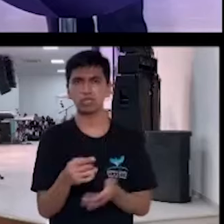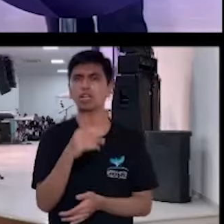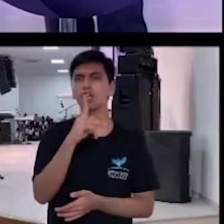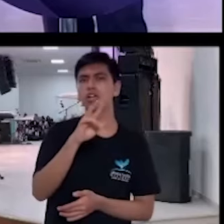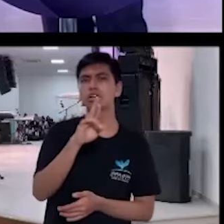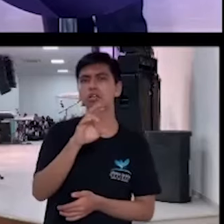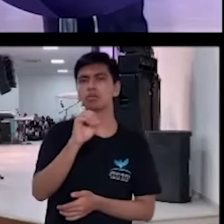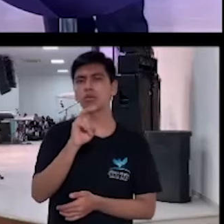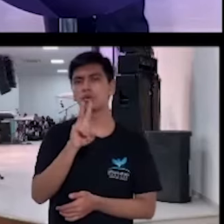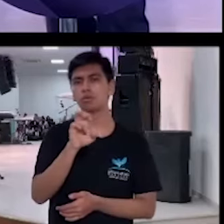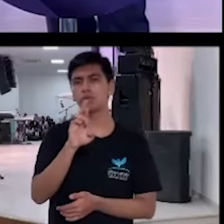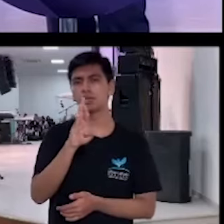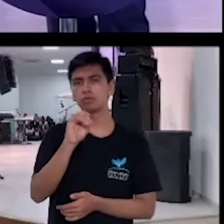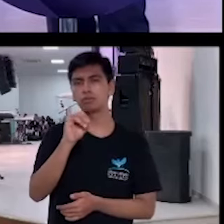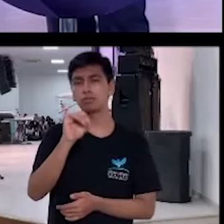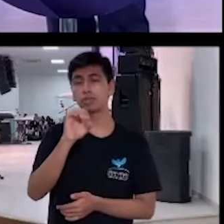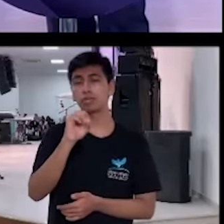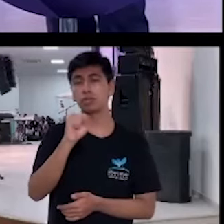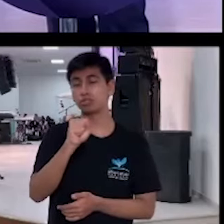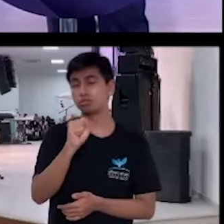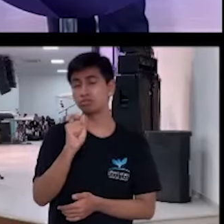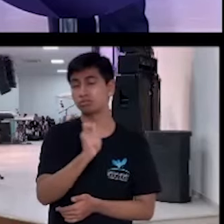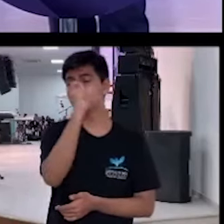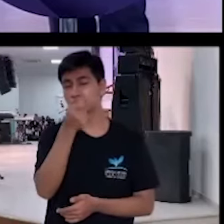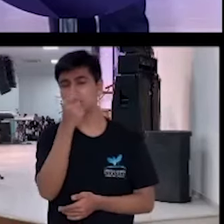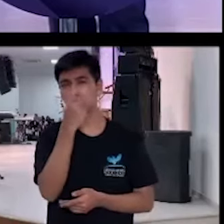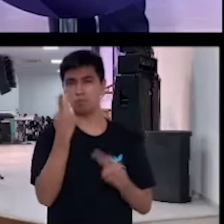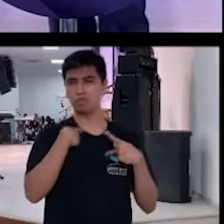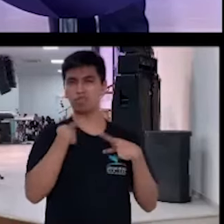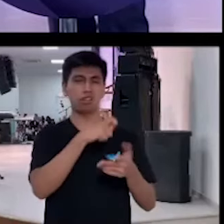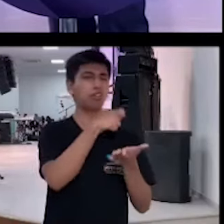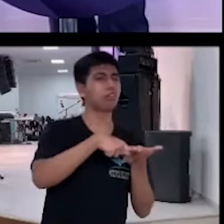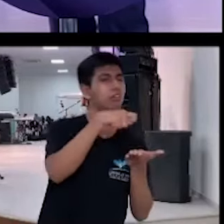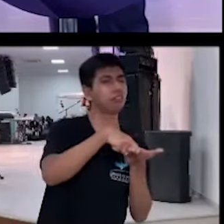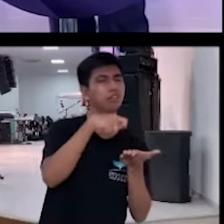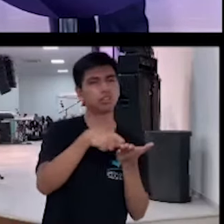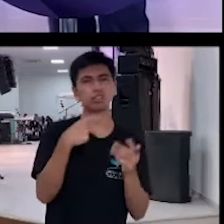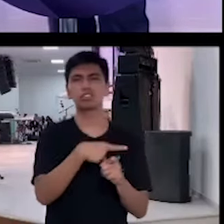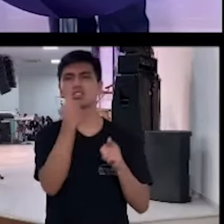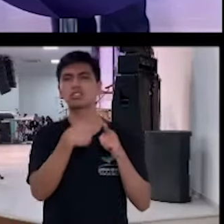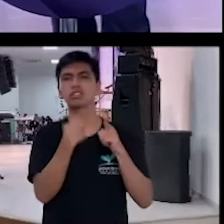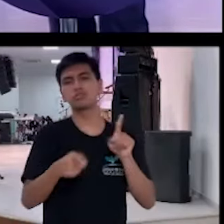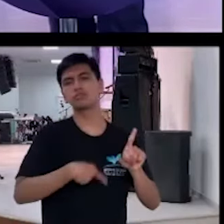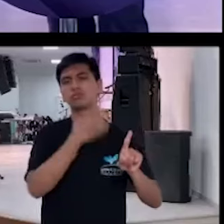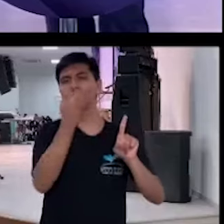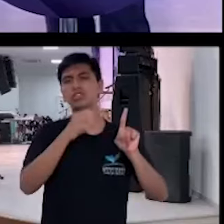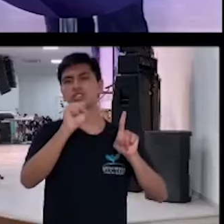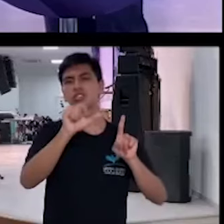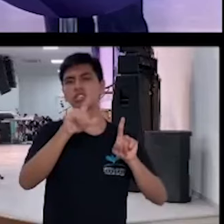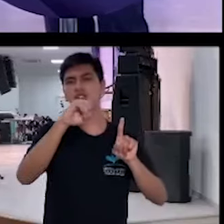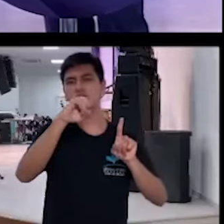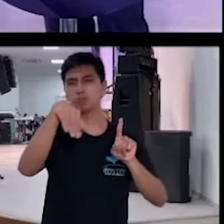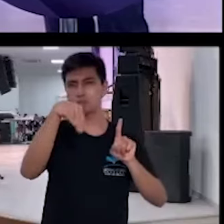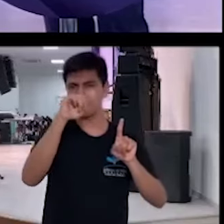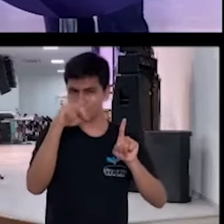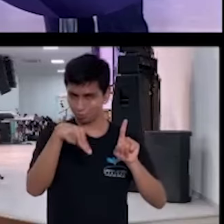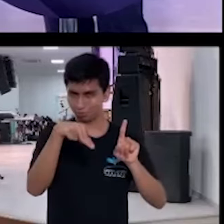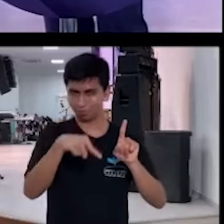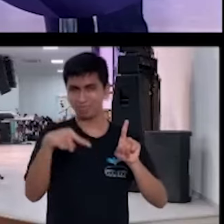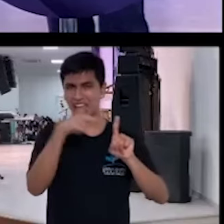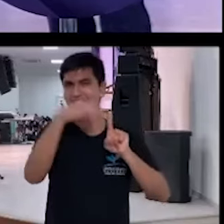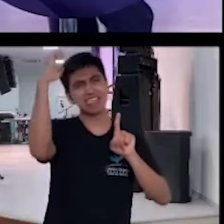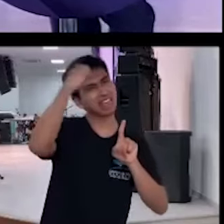libro sapiencial, lo cual significa que está basado en la experiencia propia del escritor. Y